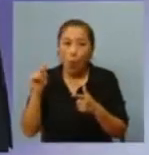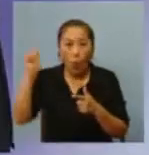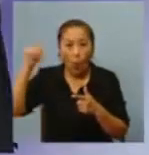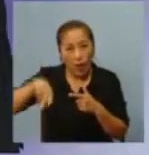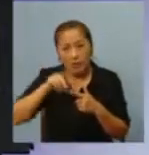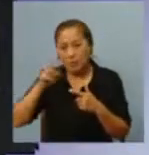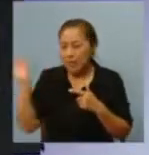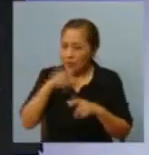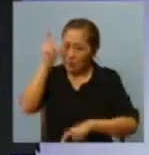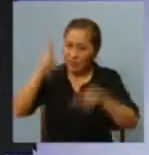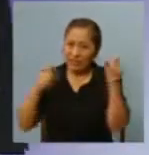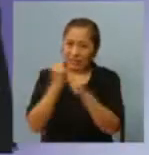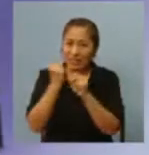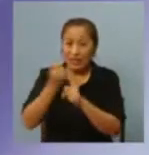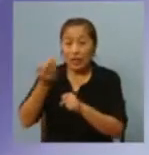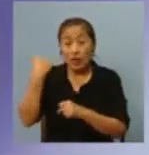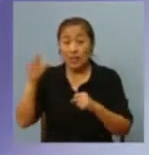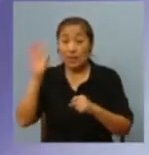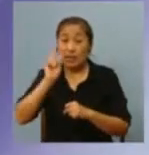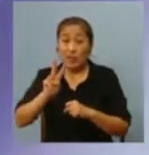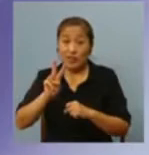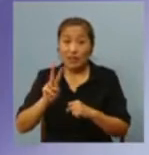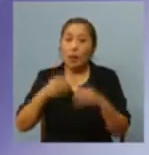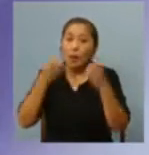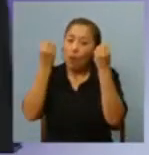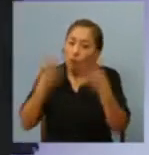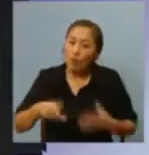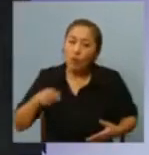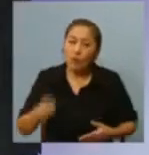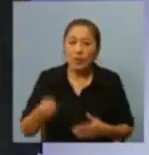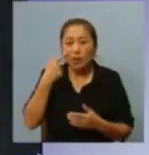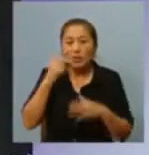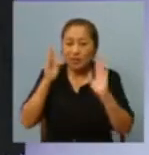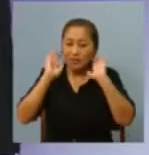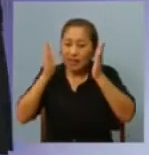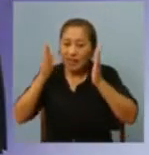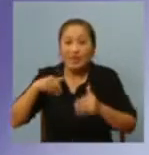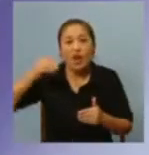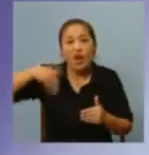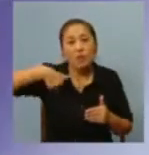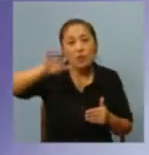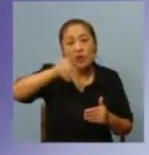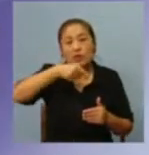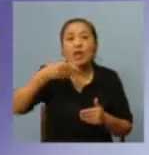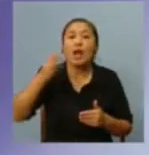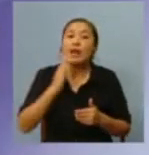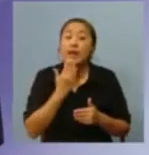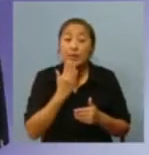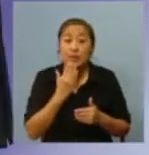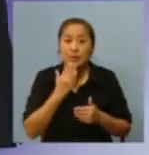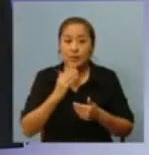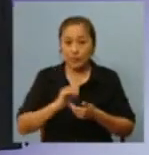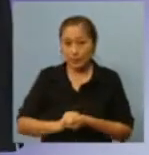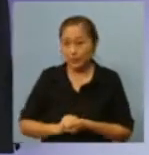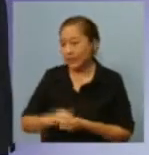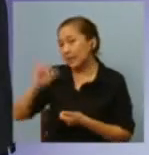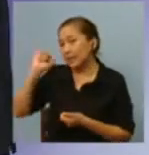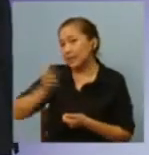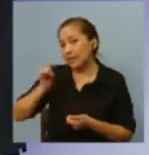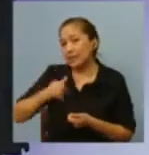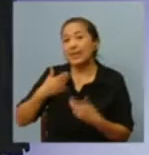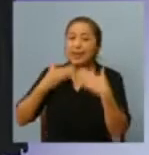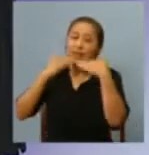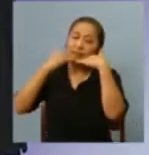producción que trabajó. Lo vi anoche el programa, muy bueno, y vamos a estar atentos hasta el próximo, será ahora en abril. Así es, y